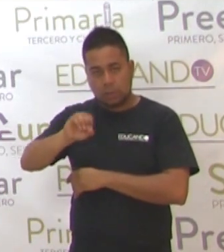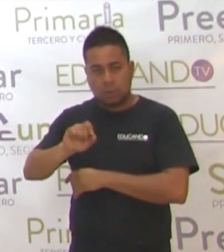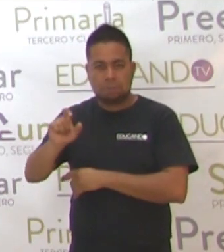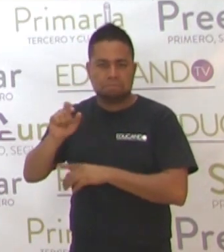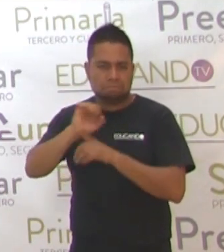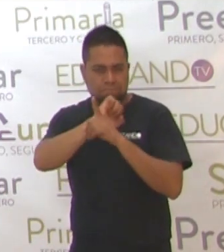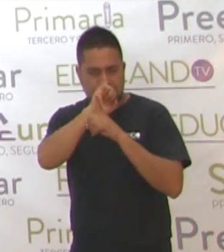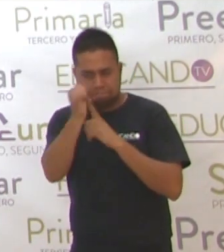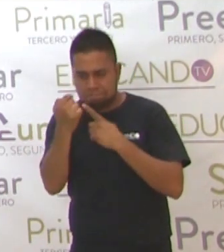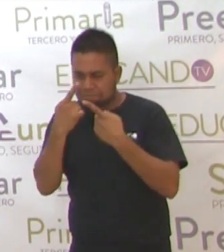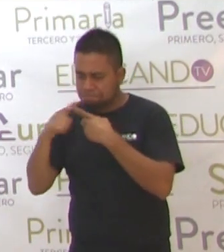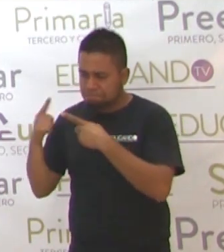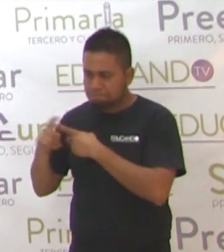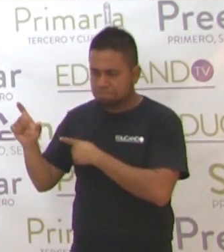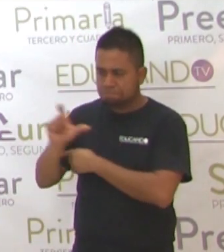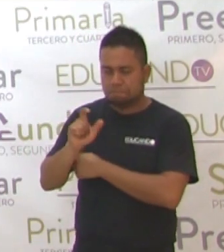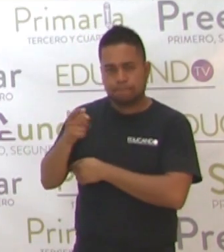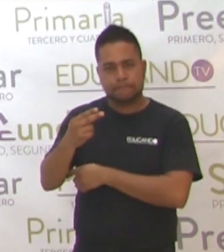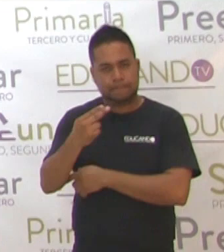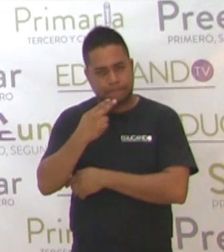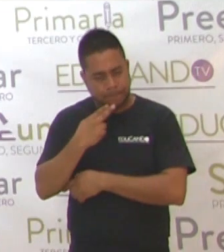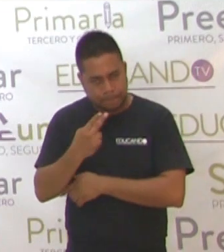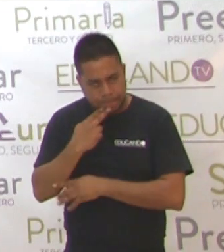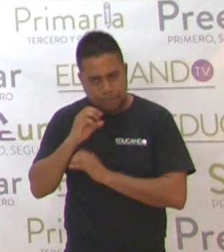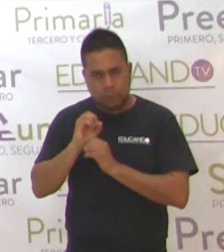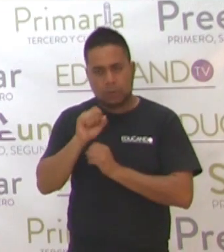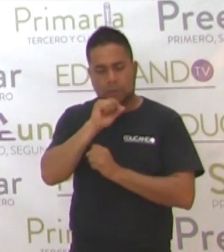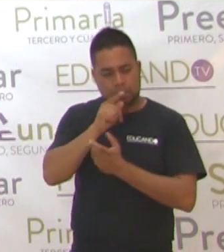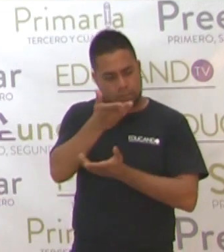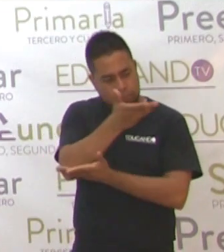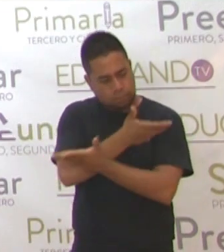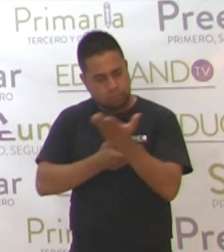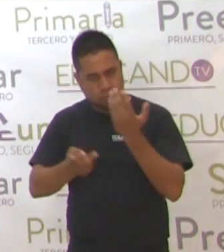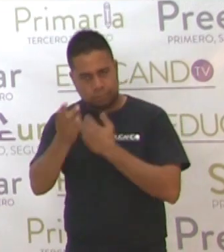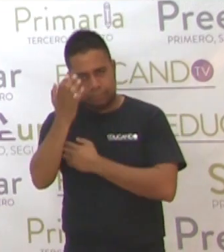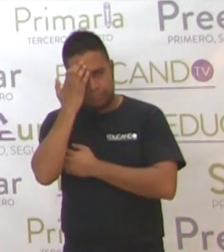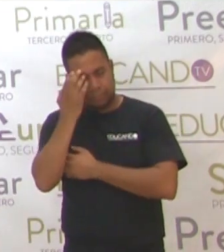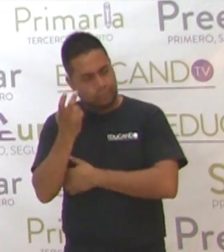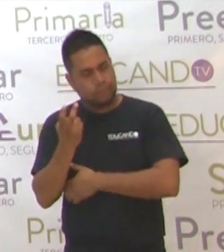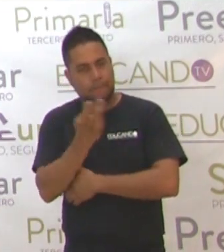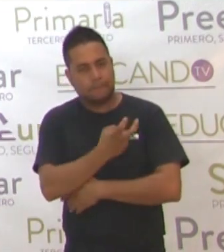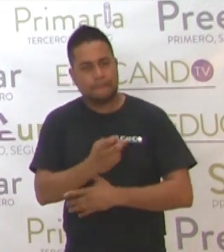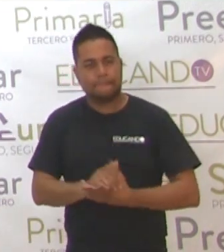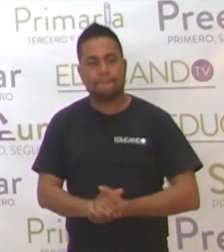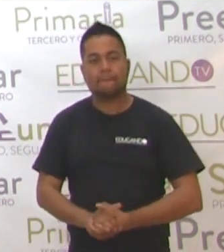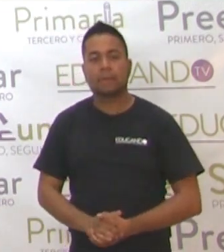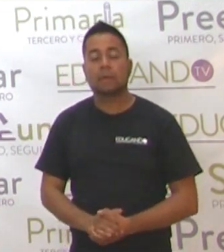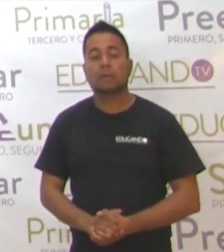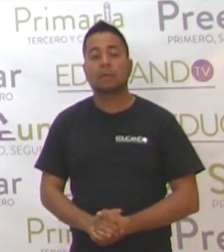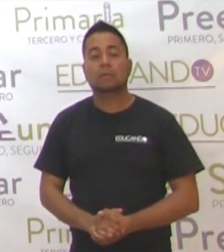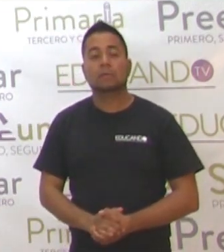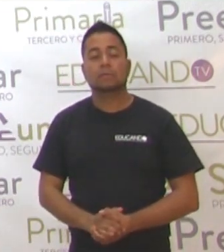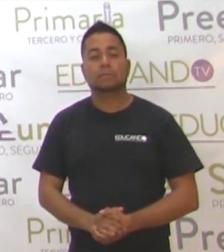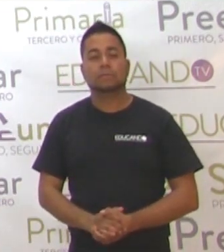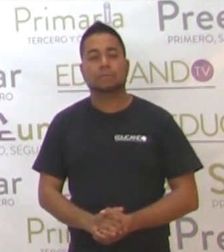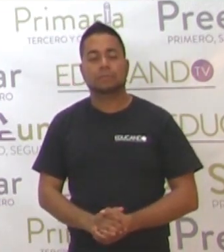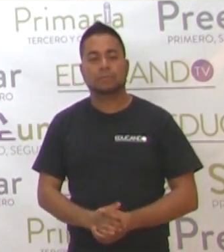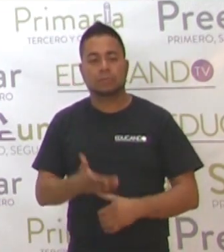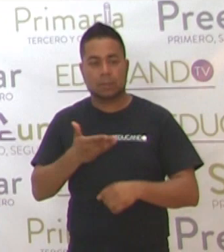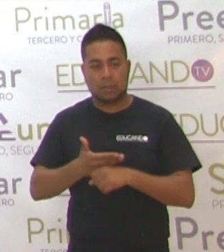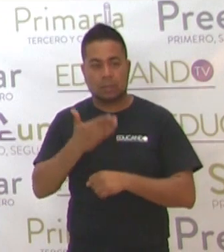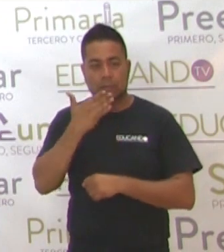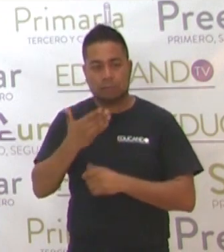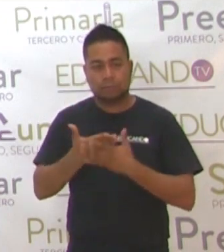momento que tú lo necesites y también poder compartir este conocimiento muy bien niños y niñas ahora ya